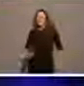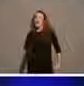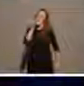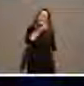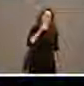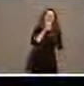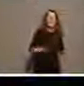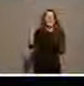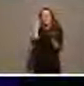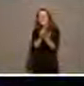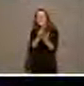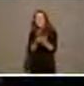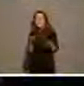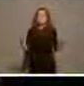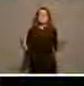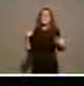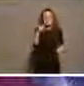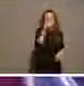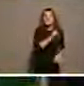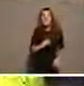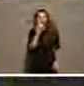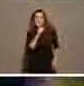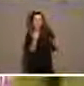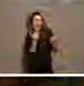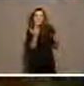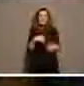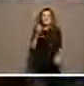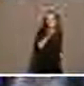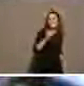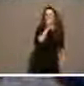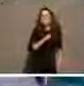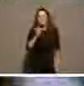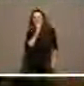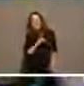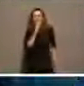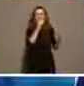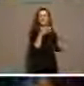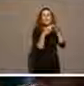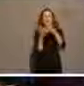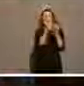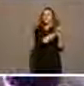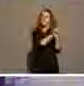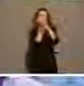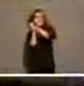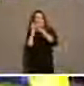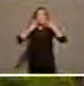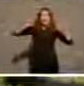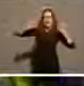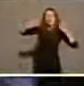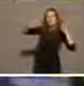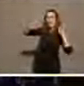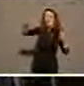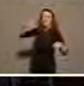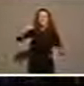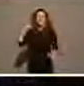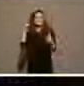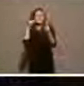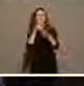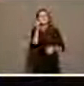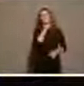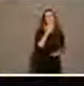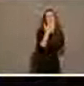cantar. Canta, ven y canta, que la murga suena y ese es nuestro lema. Ven y